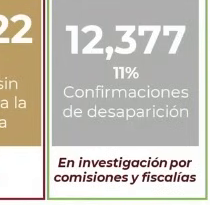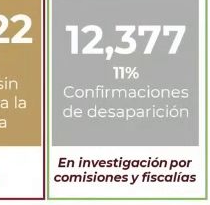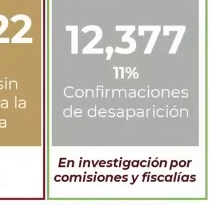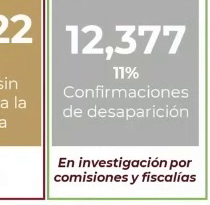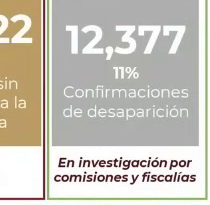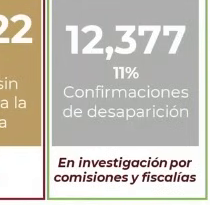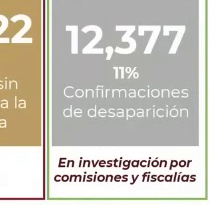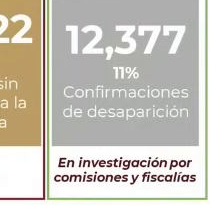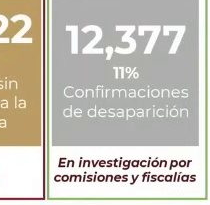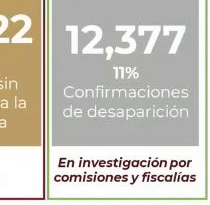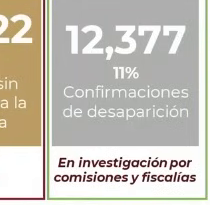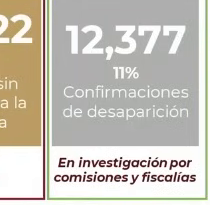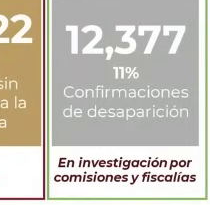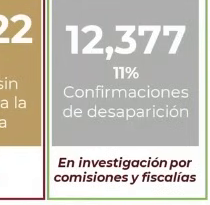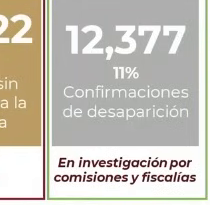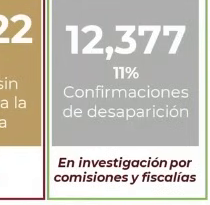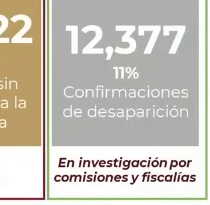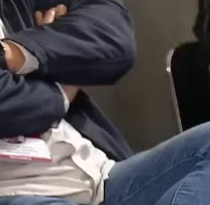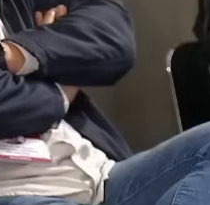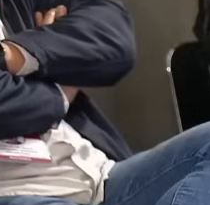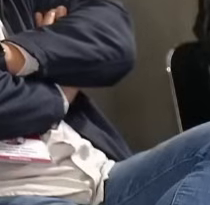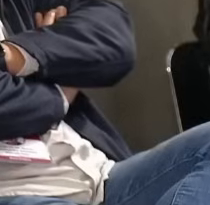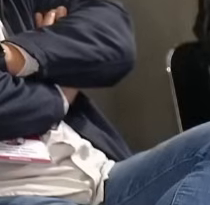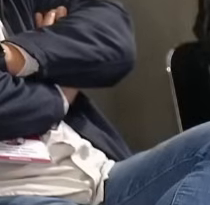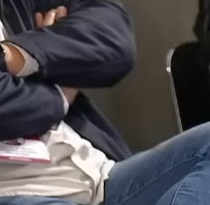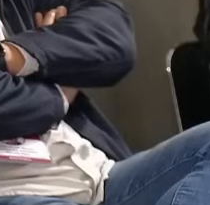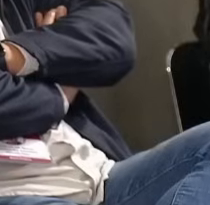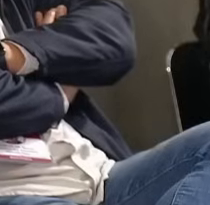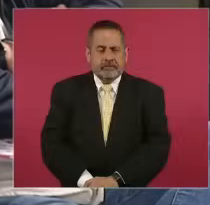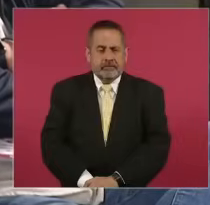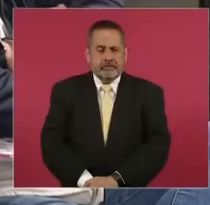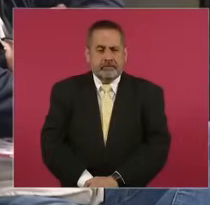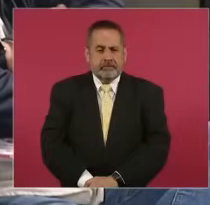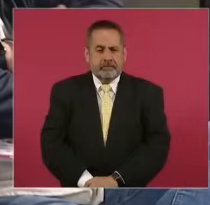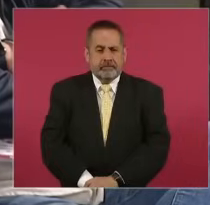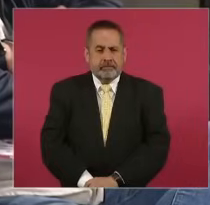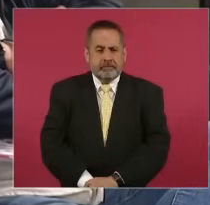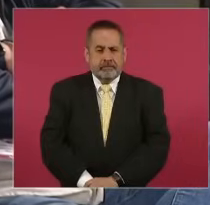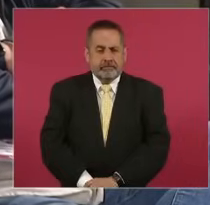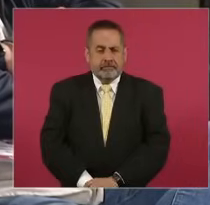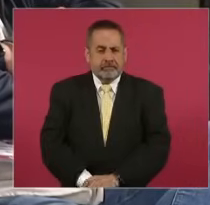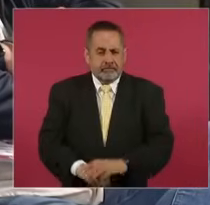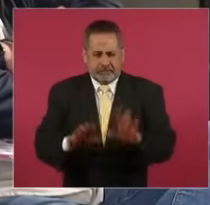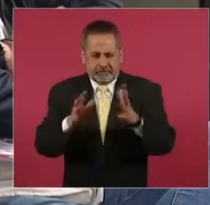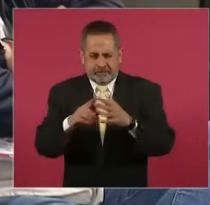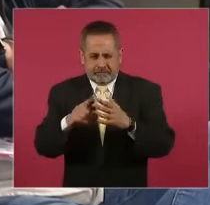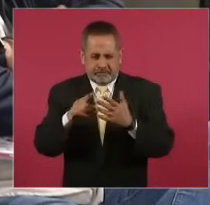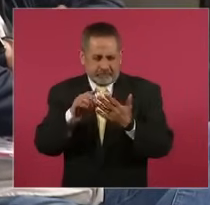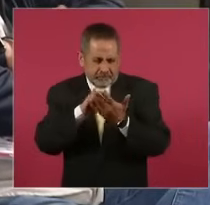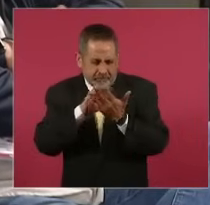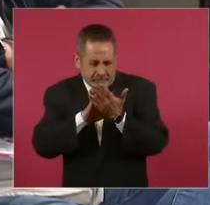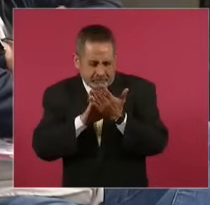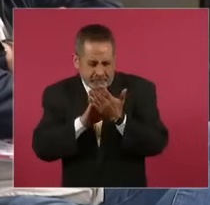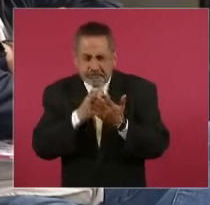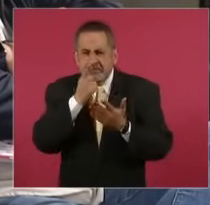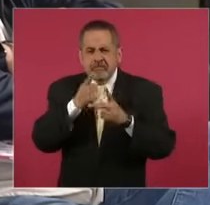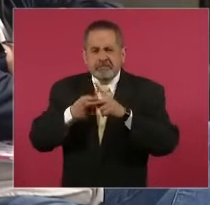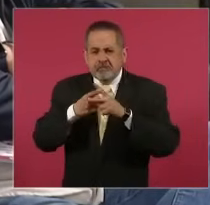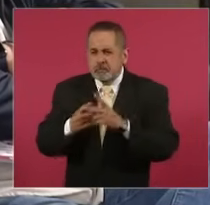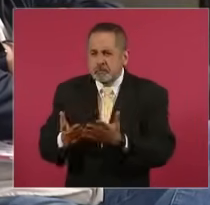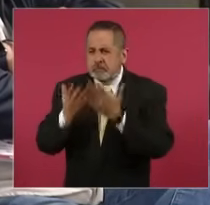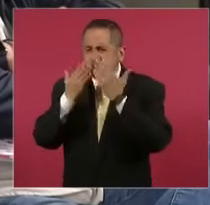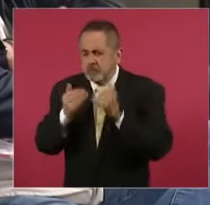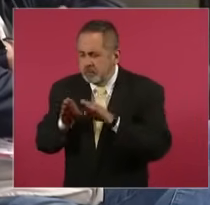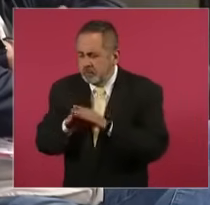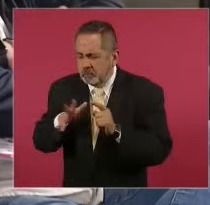desapareció. Prácticamente casi el 100% de los datos vienen así. Cuando dicen registros sin indicios para